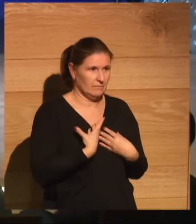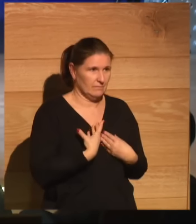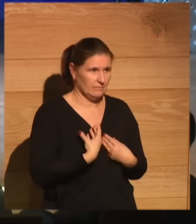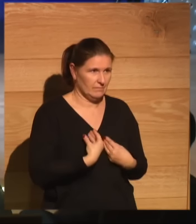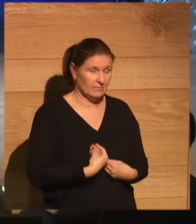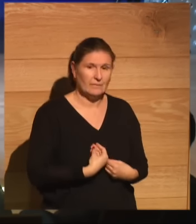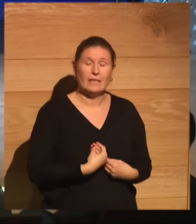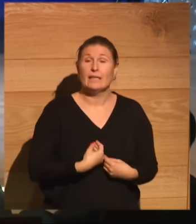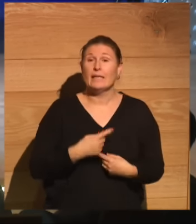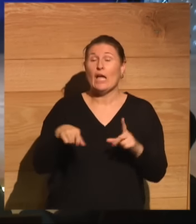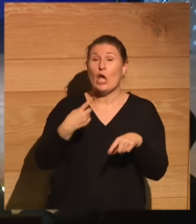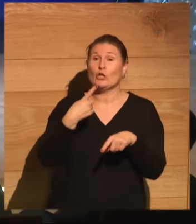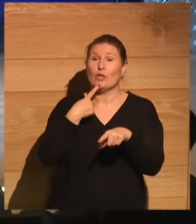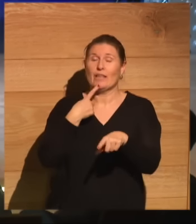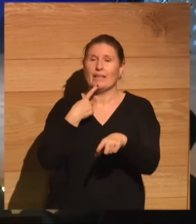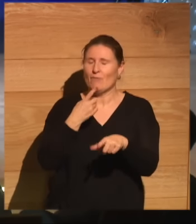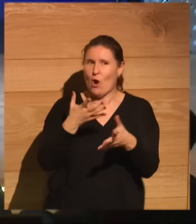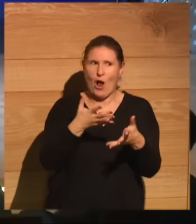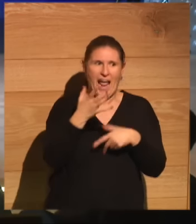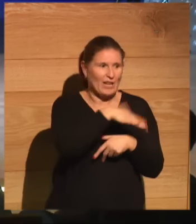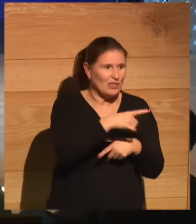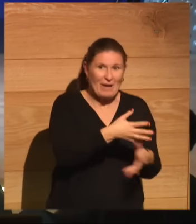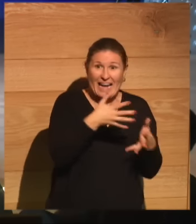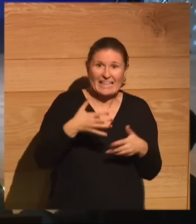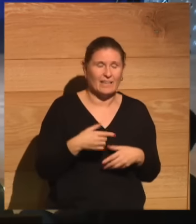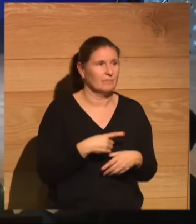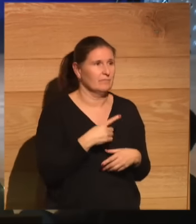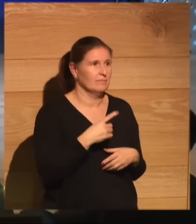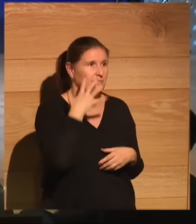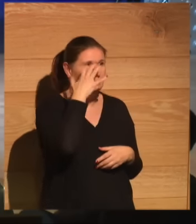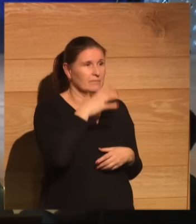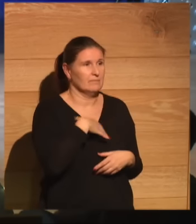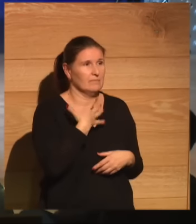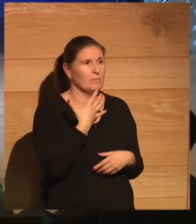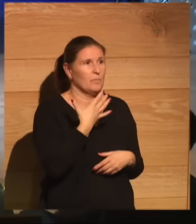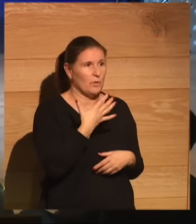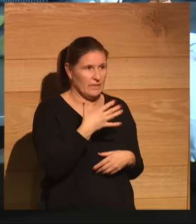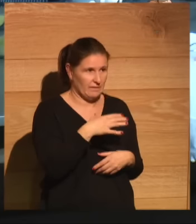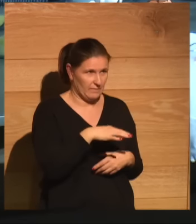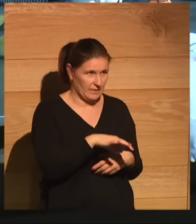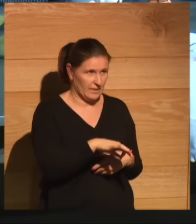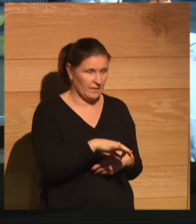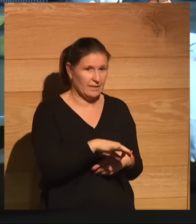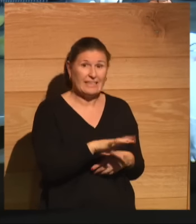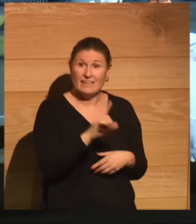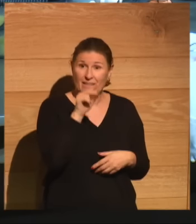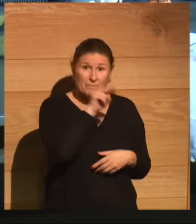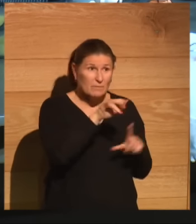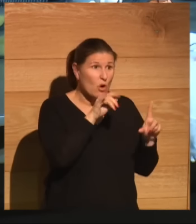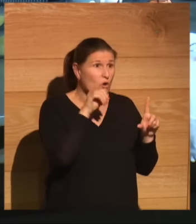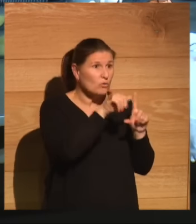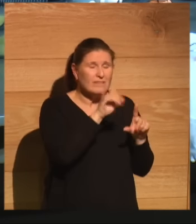Y el otro está diciendo, le va a encantar a los niños, ¿verdad? Y el otro, posiblemente. De verdad que tenéis que ver eso